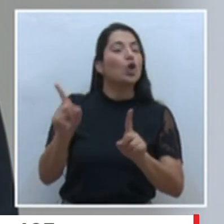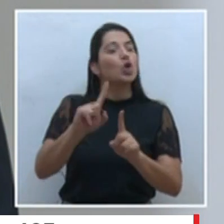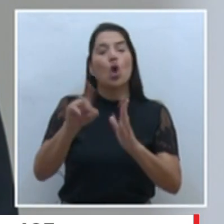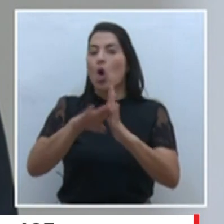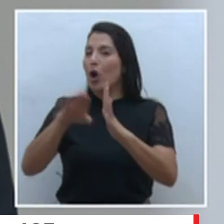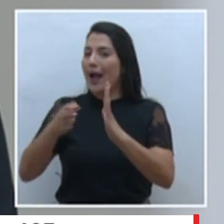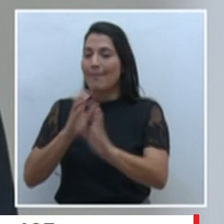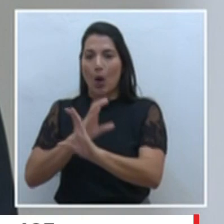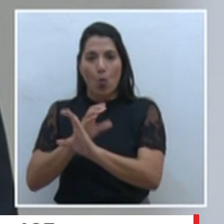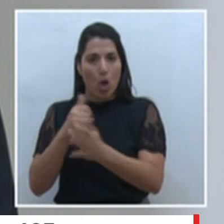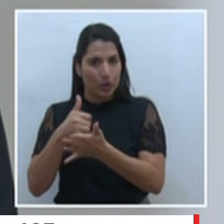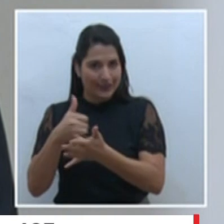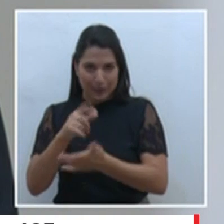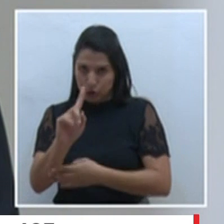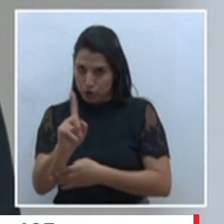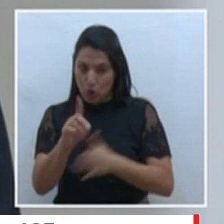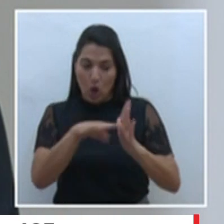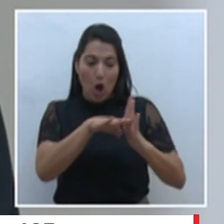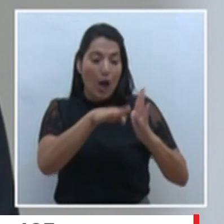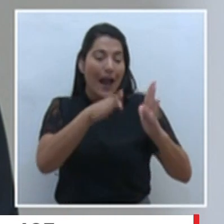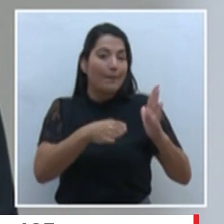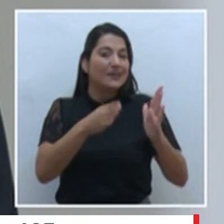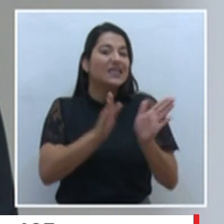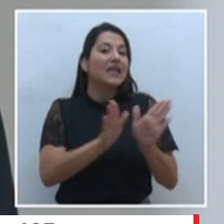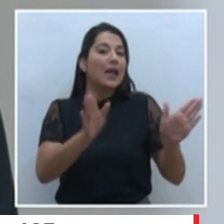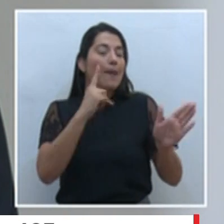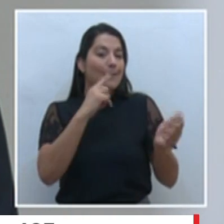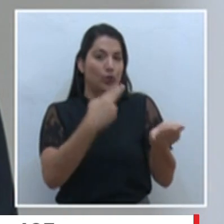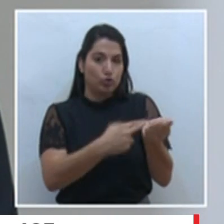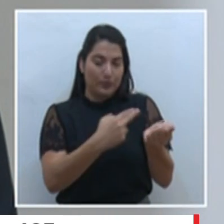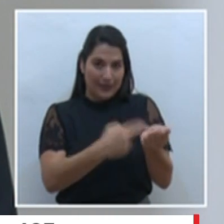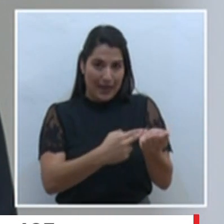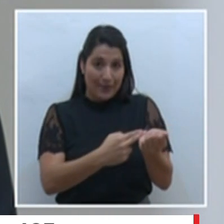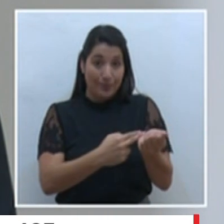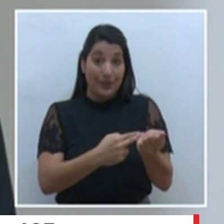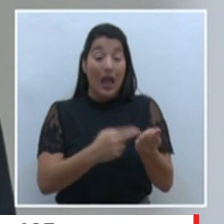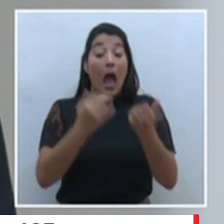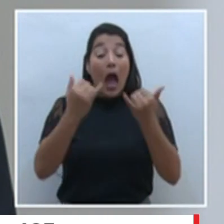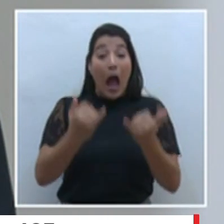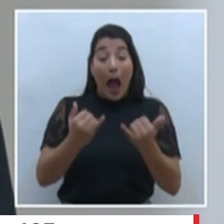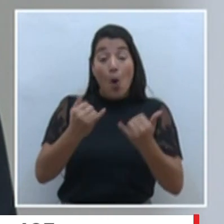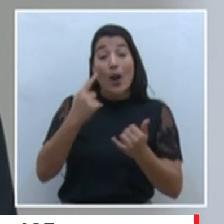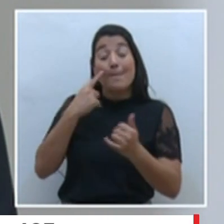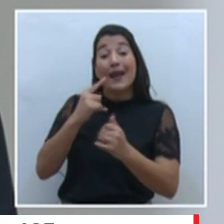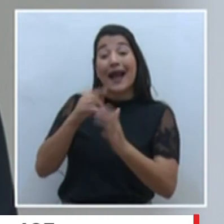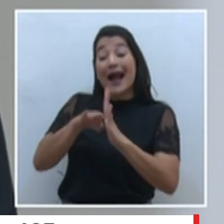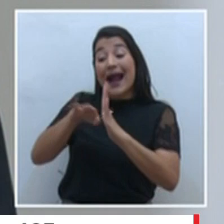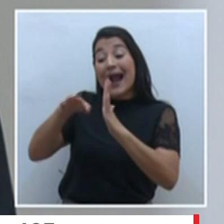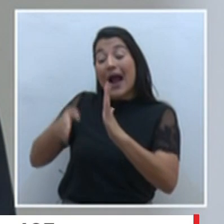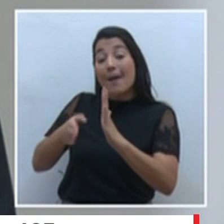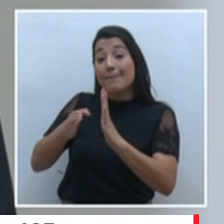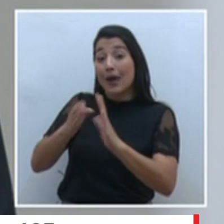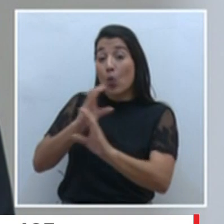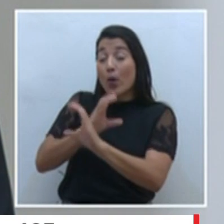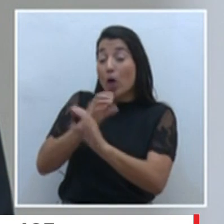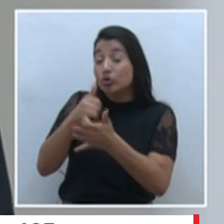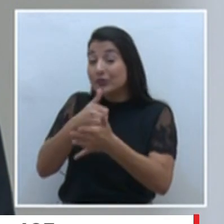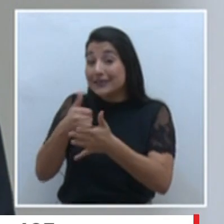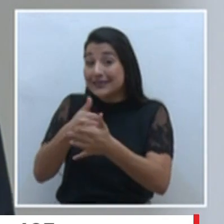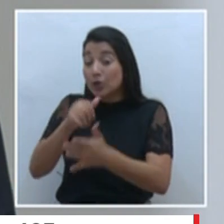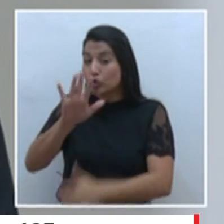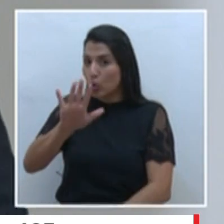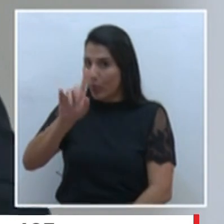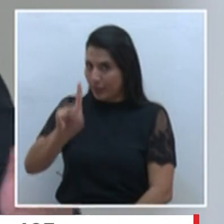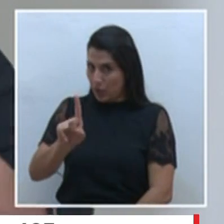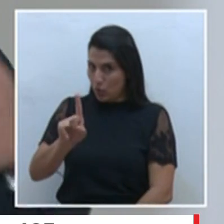intensivos, sino que son camas hospitalarias. Y tenemos en estos momentos camas de UCI, 51 camas disponibles. Esto es